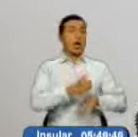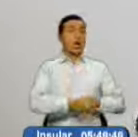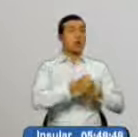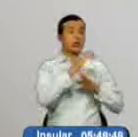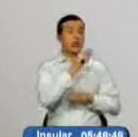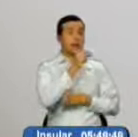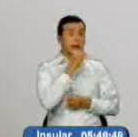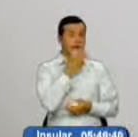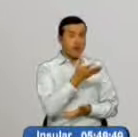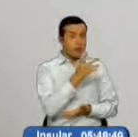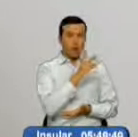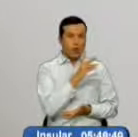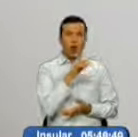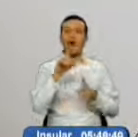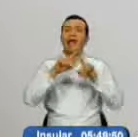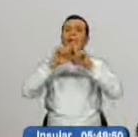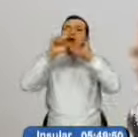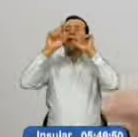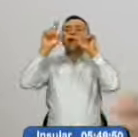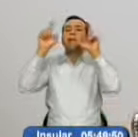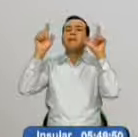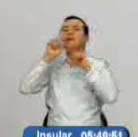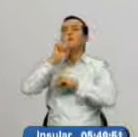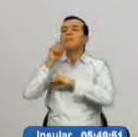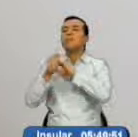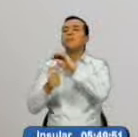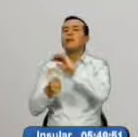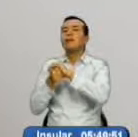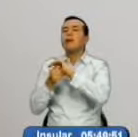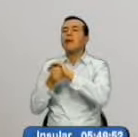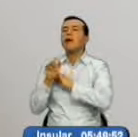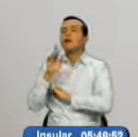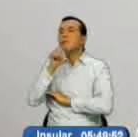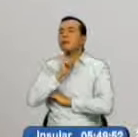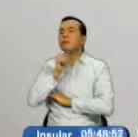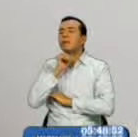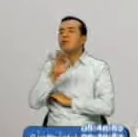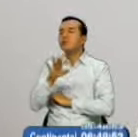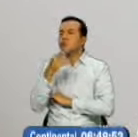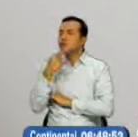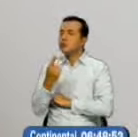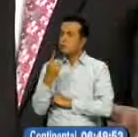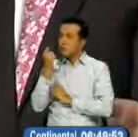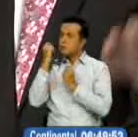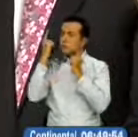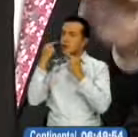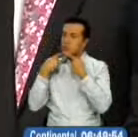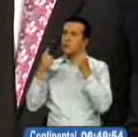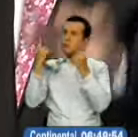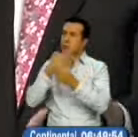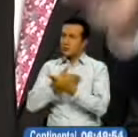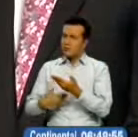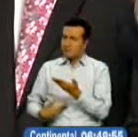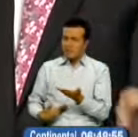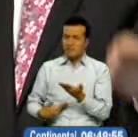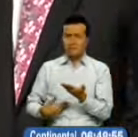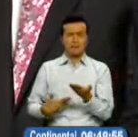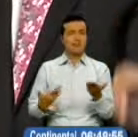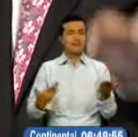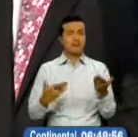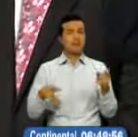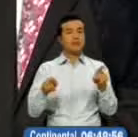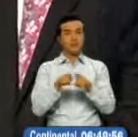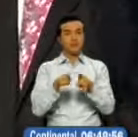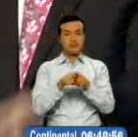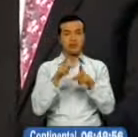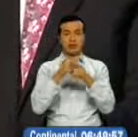autoridad electoral, sino por una encuestadora sobre la cual pesa una denuncia, claro que llama la atención. Así también deberán cumplir con el llamado